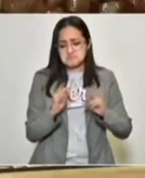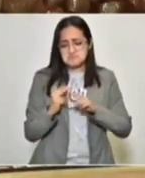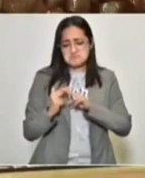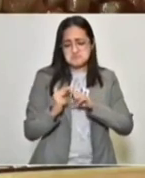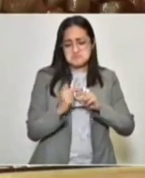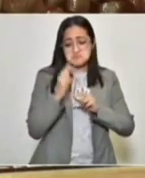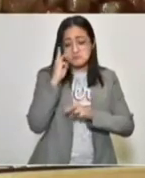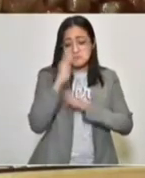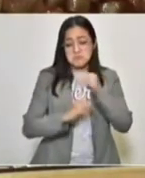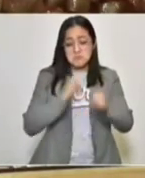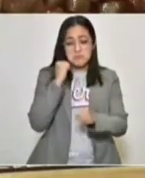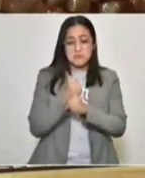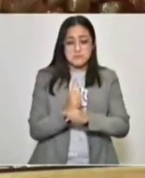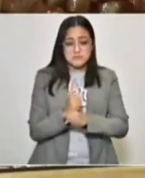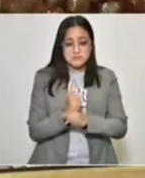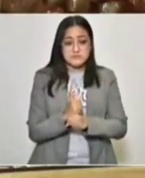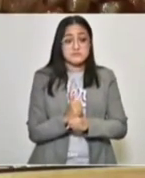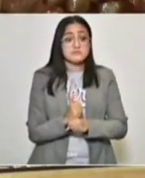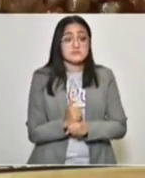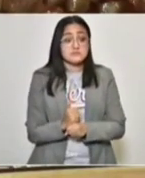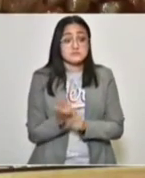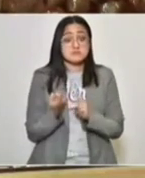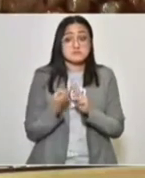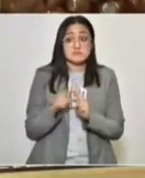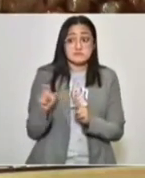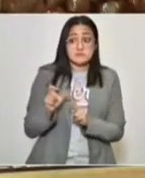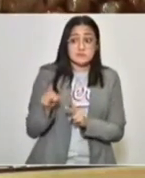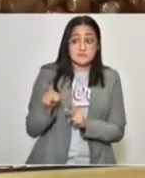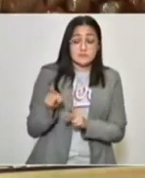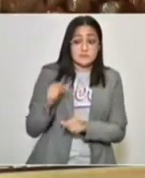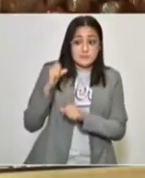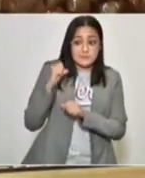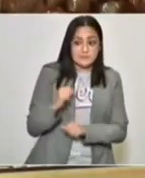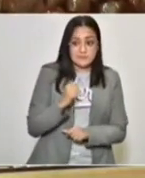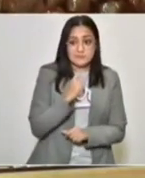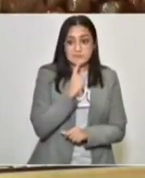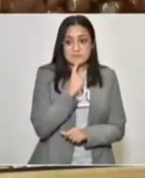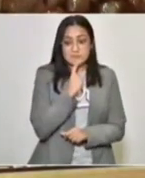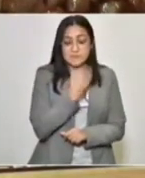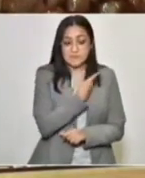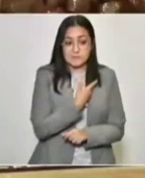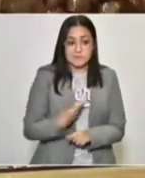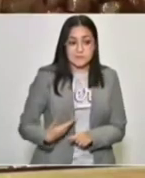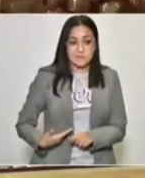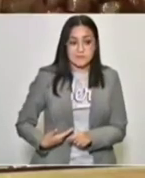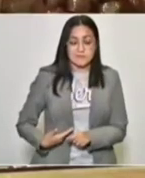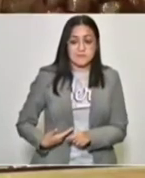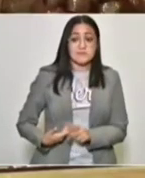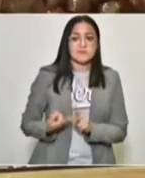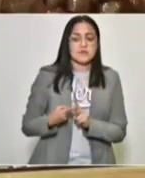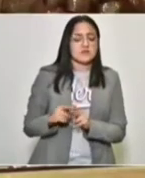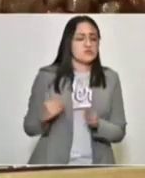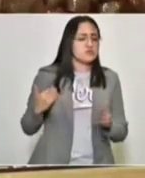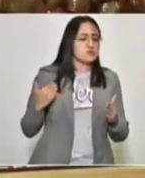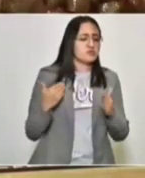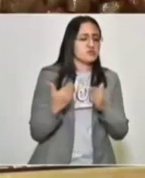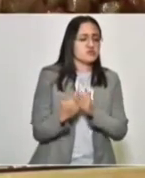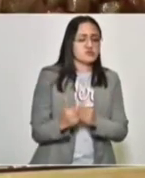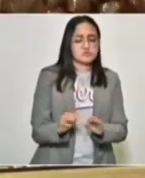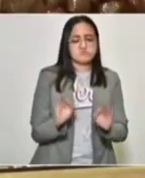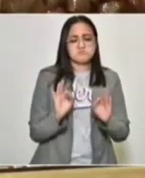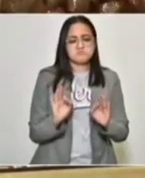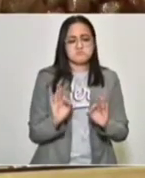3 años, a partir de que tomó el ejercicio del poder público federal.